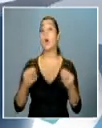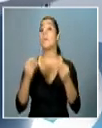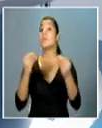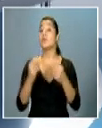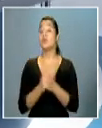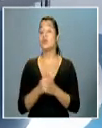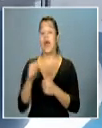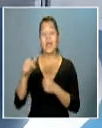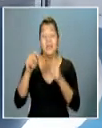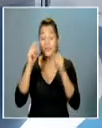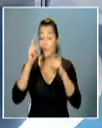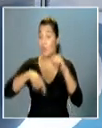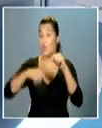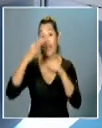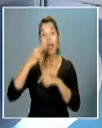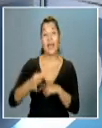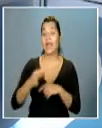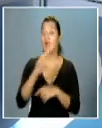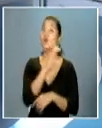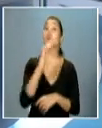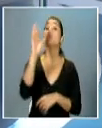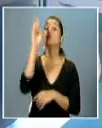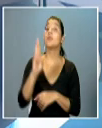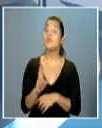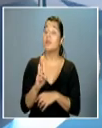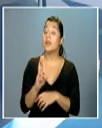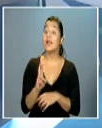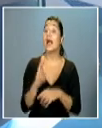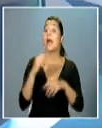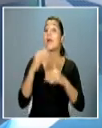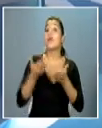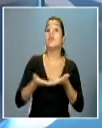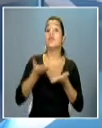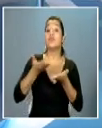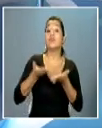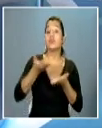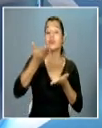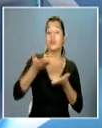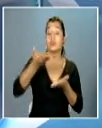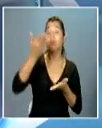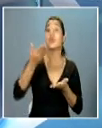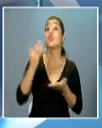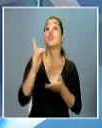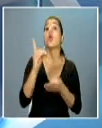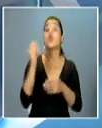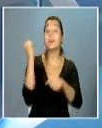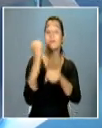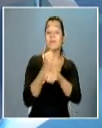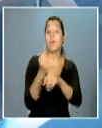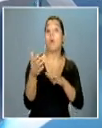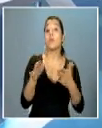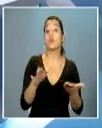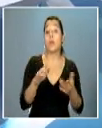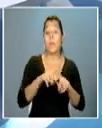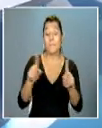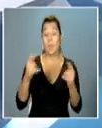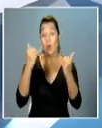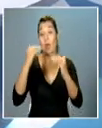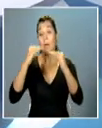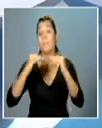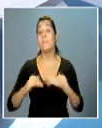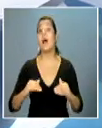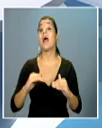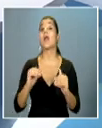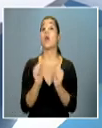aquí es increíble. Costa Rica está con una tendencia a la alza en la tasa de homicidios y Honduras la ha bajado prácticamente en un 10, 15, 20%. Claro, siguen con una